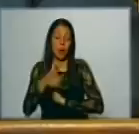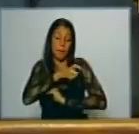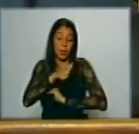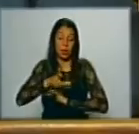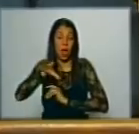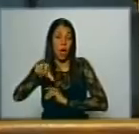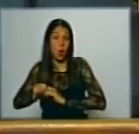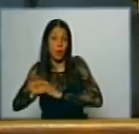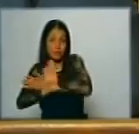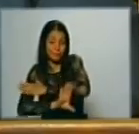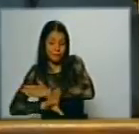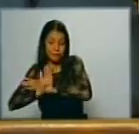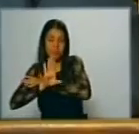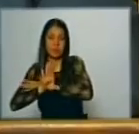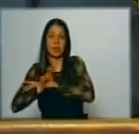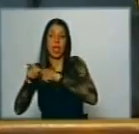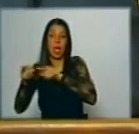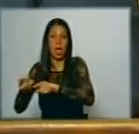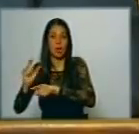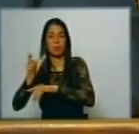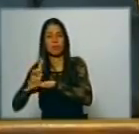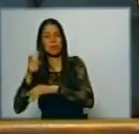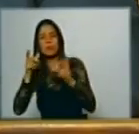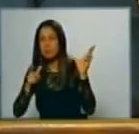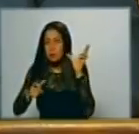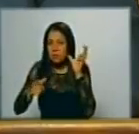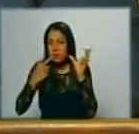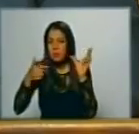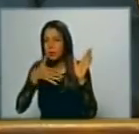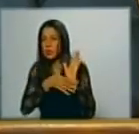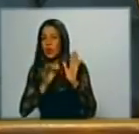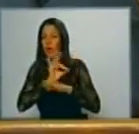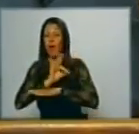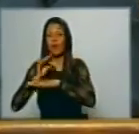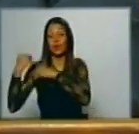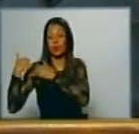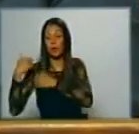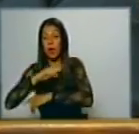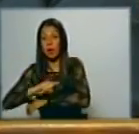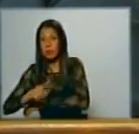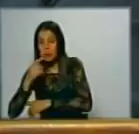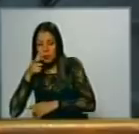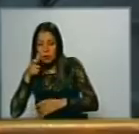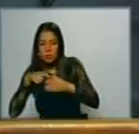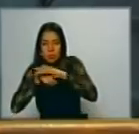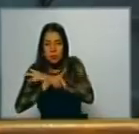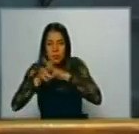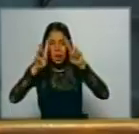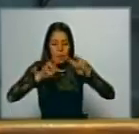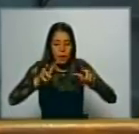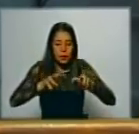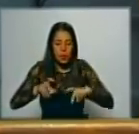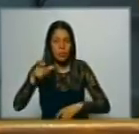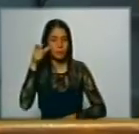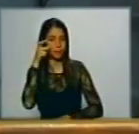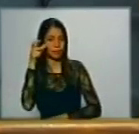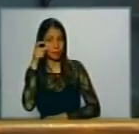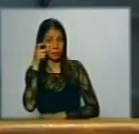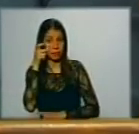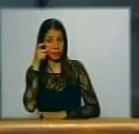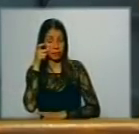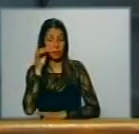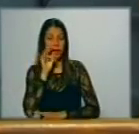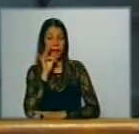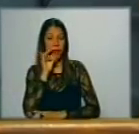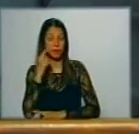Socioeconómicos tenga conocimiento con ocasión del ejercicio de sus funciones de inspección, fiscalización,